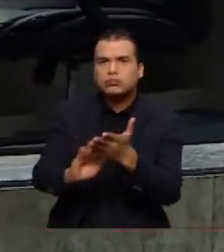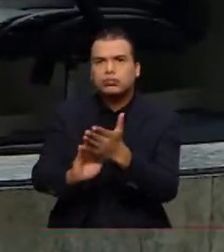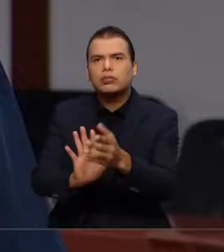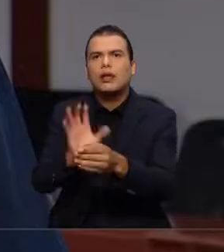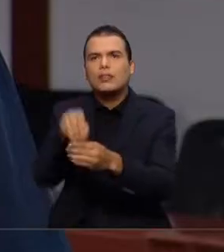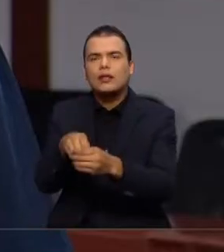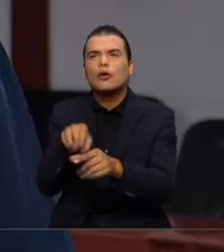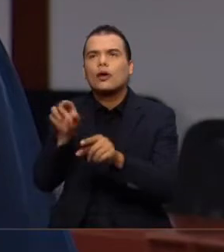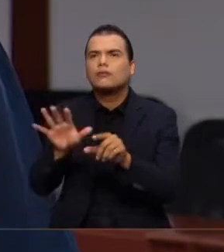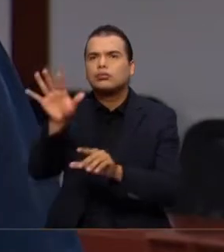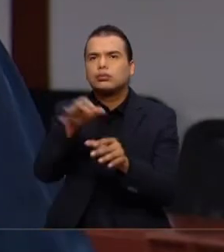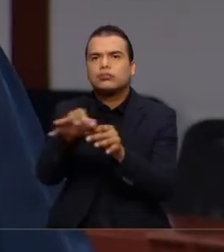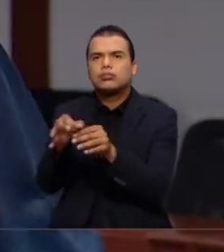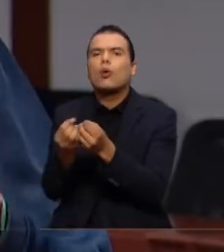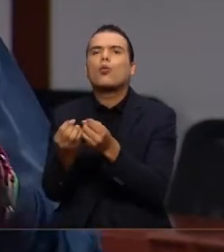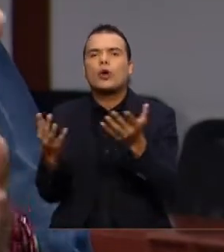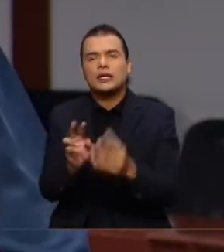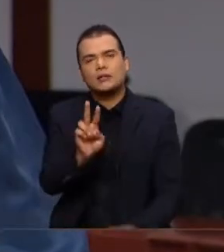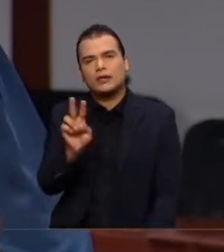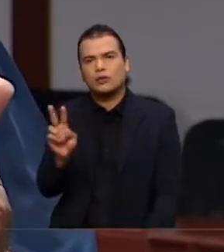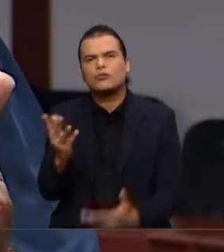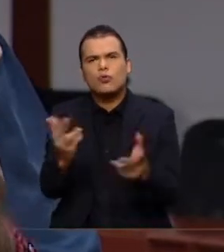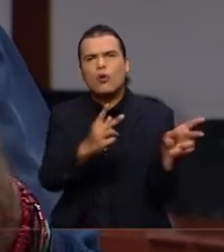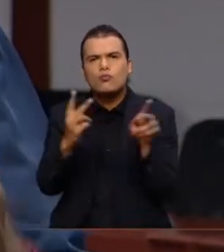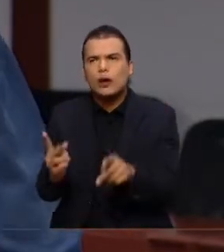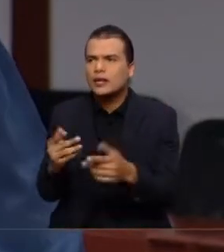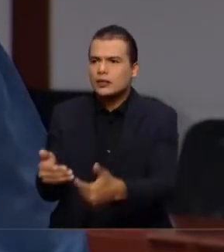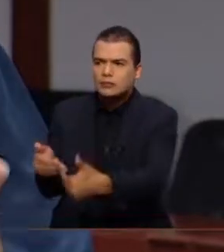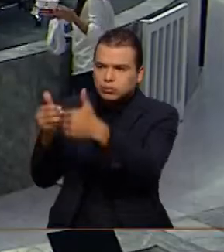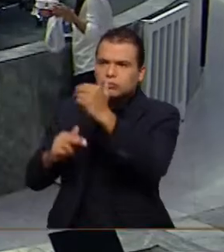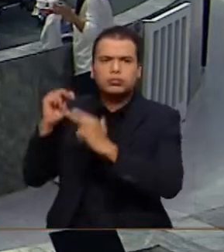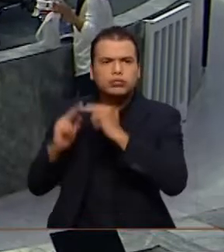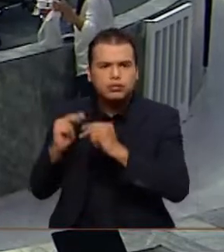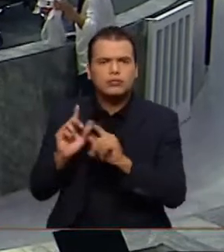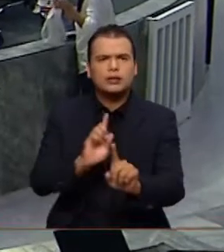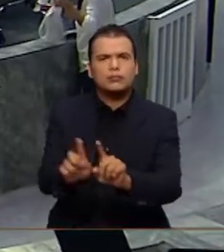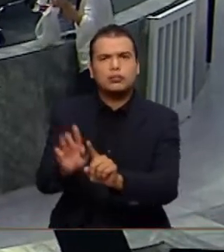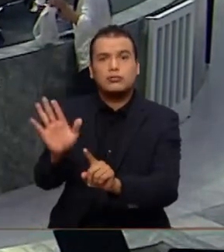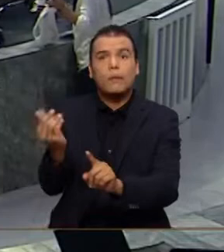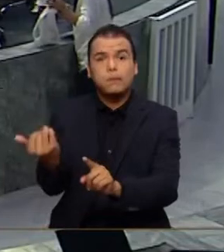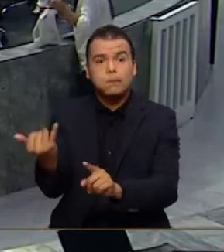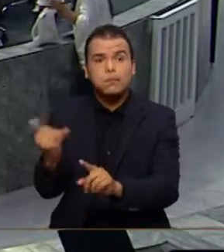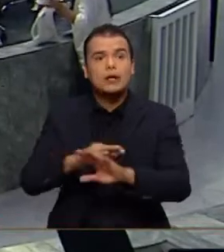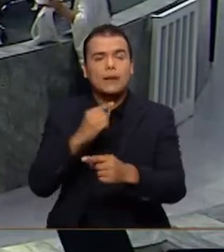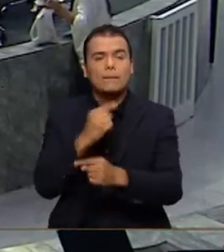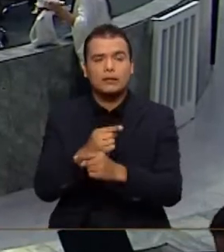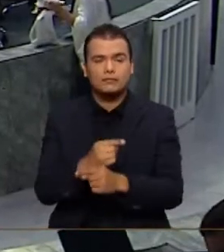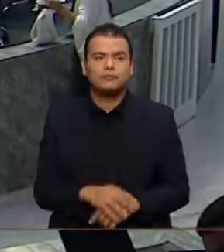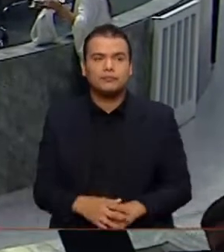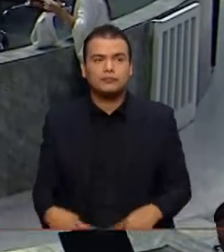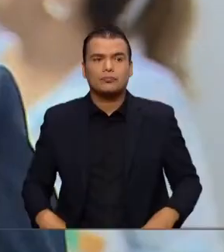zona rural, olas de mitigación como puentes, muros de contención. Bueno, llevamos ya